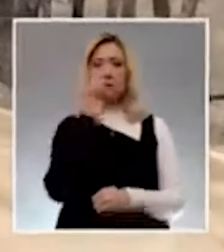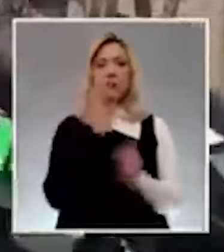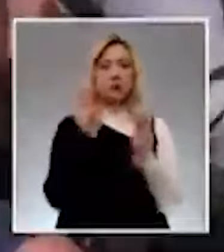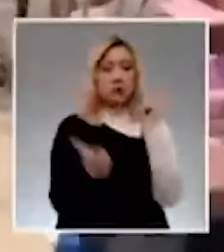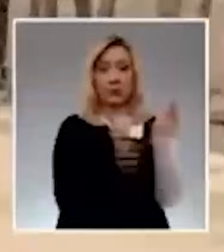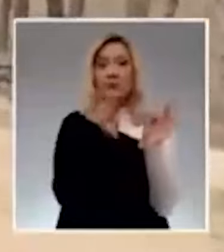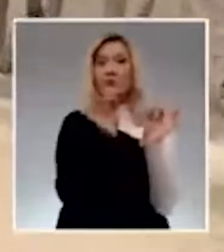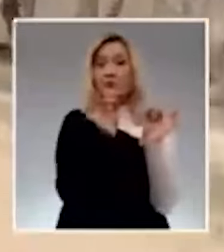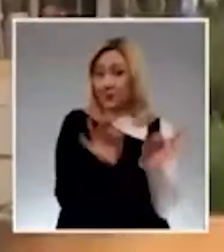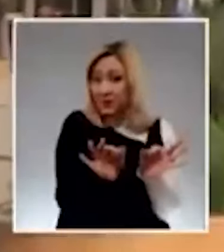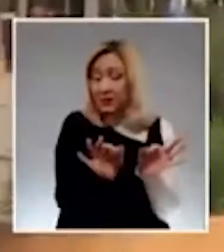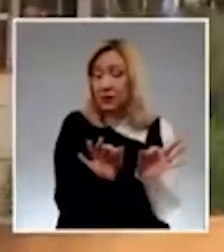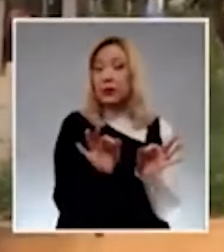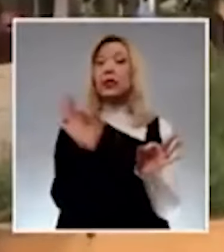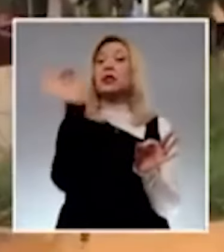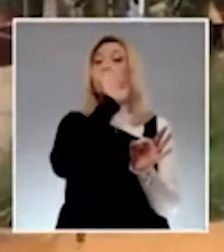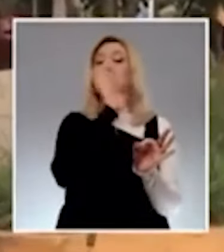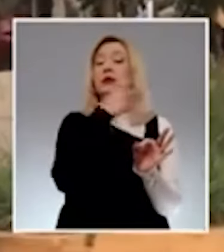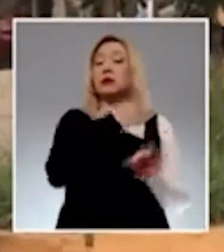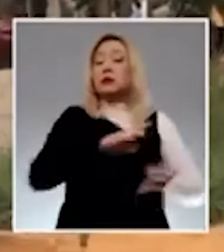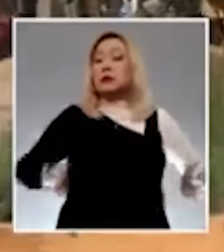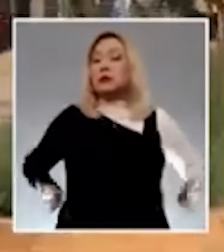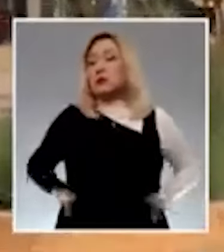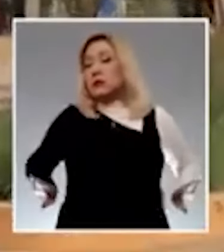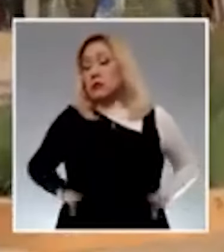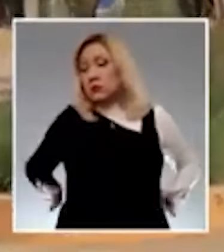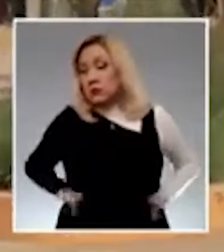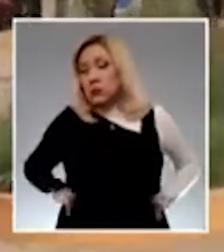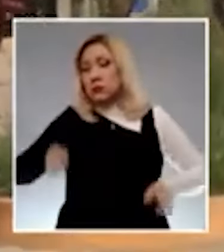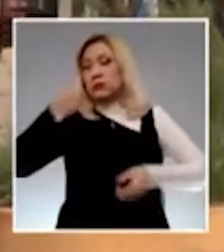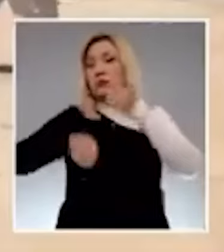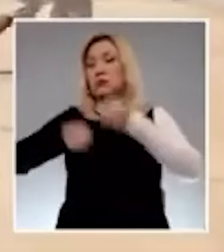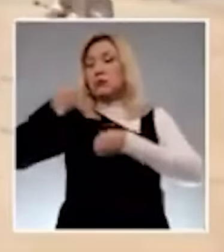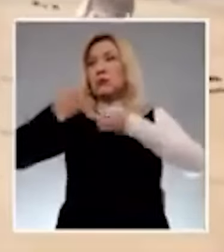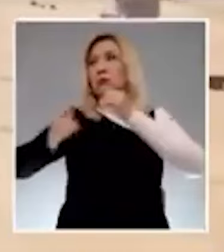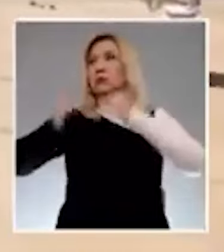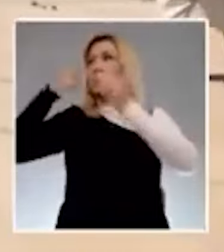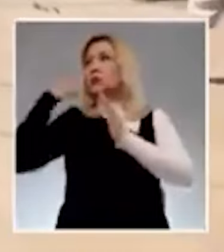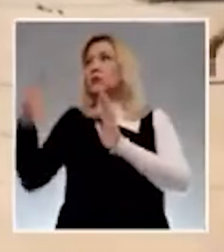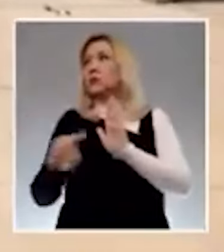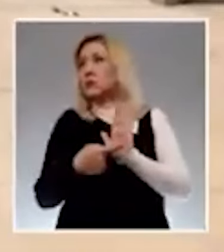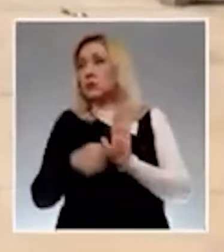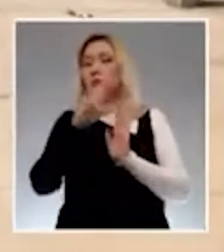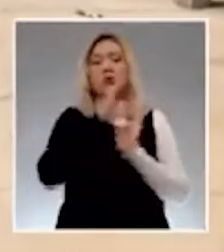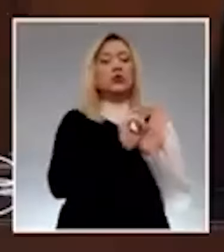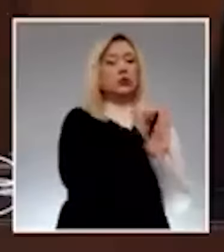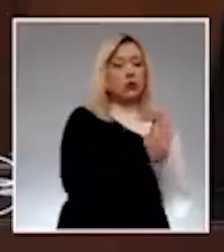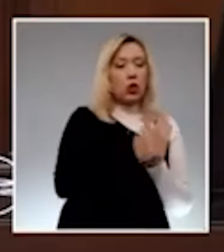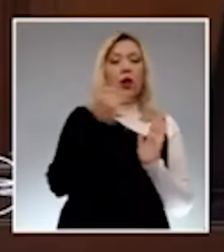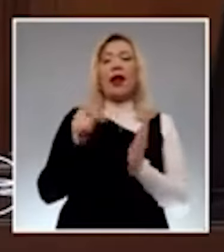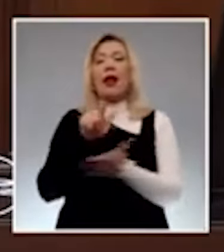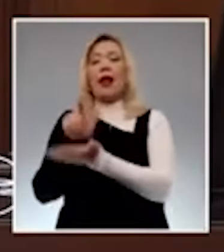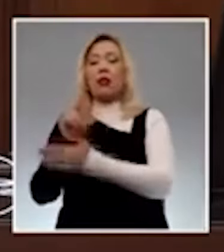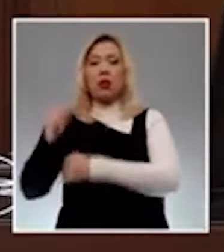esa consulta fue acorde con los estándares de la propia Corte y requisitos constitucionales y de instrumentos internacionales.